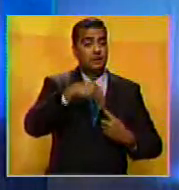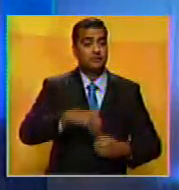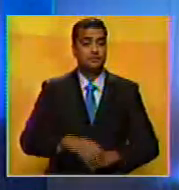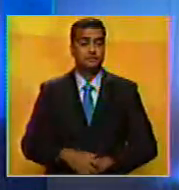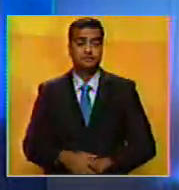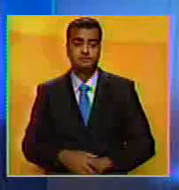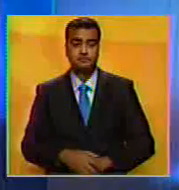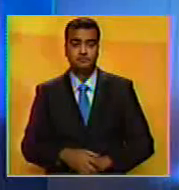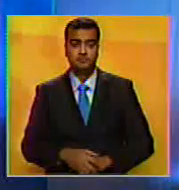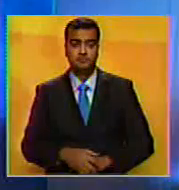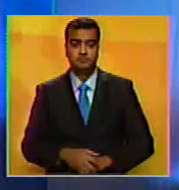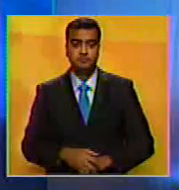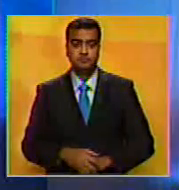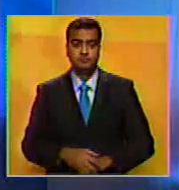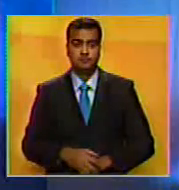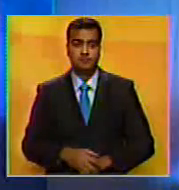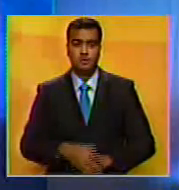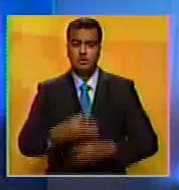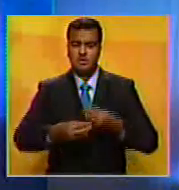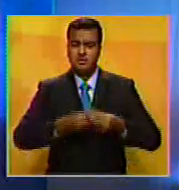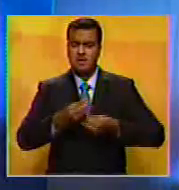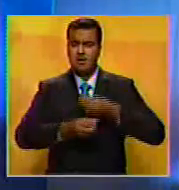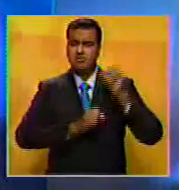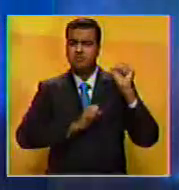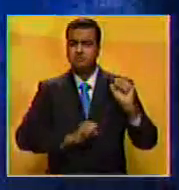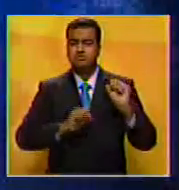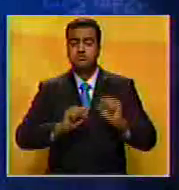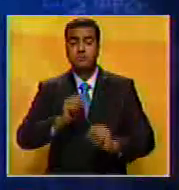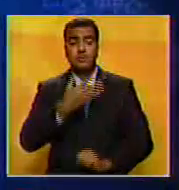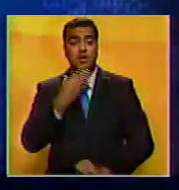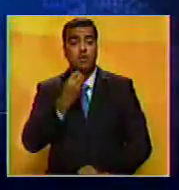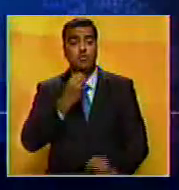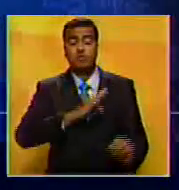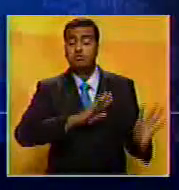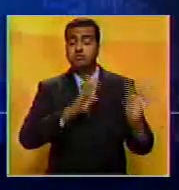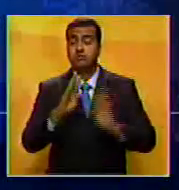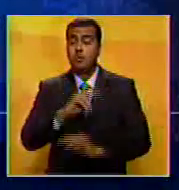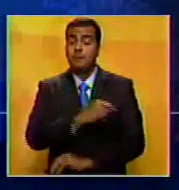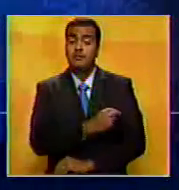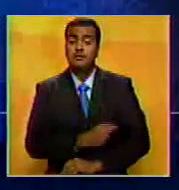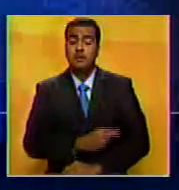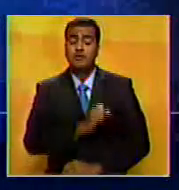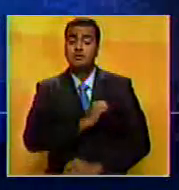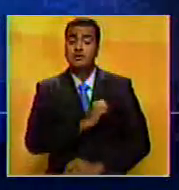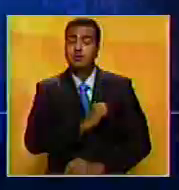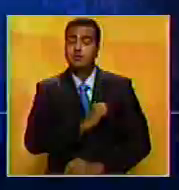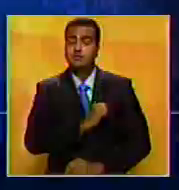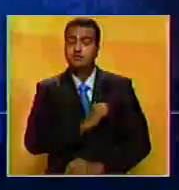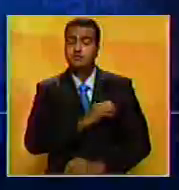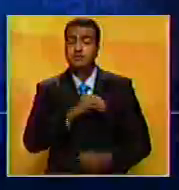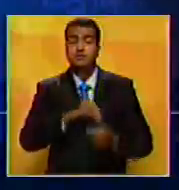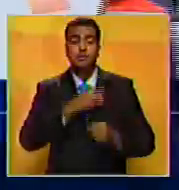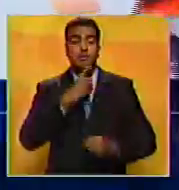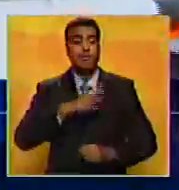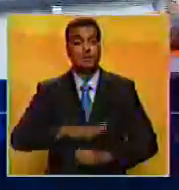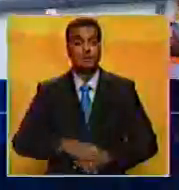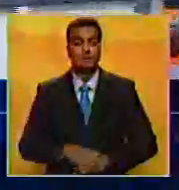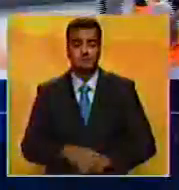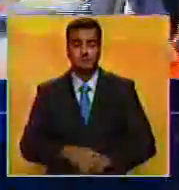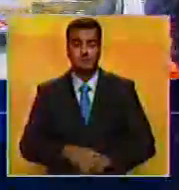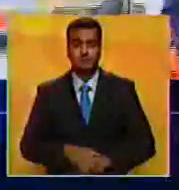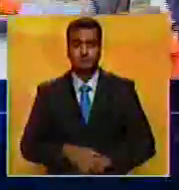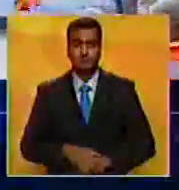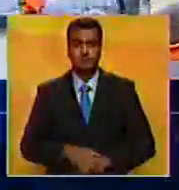en Altamira, donde se registraron las protestas. Pernalete fue trasladado a un centro asistencial en Chacao, donde ingresó sin signos